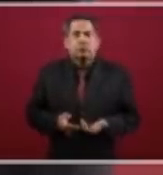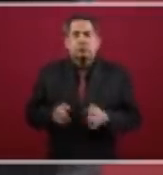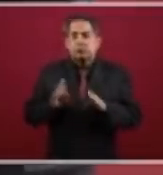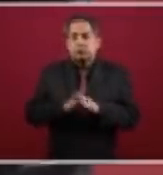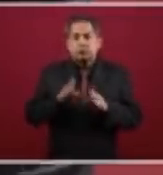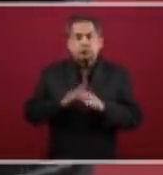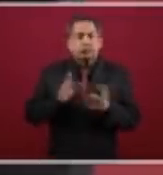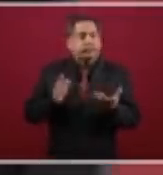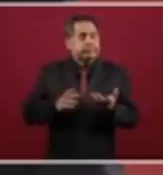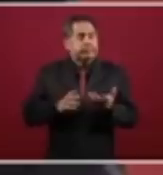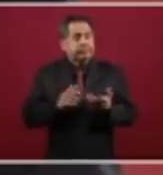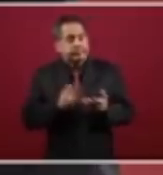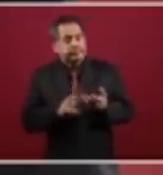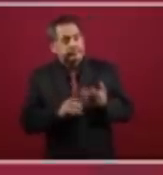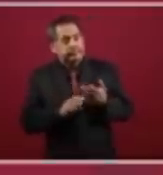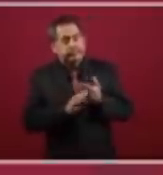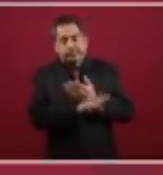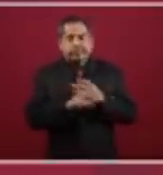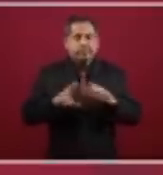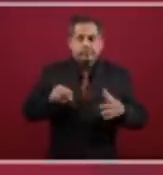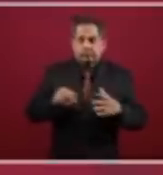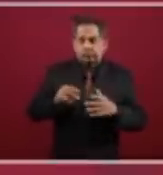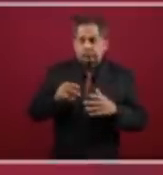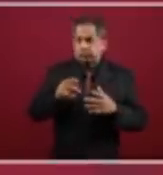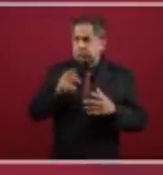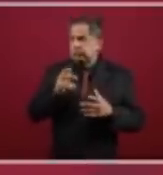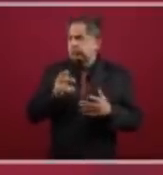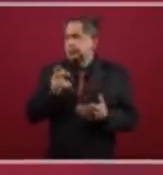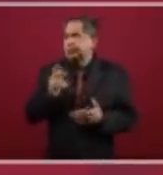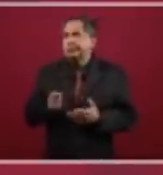cómo se va a evitar que haya